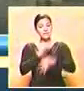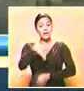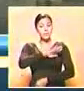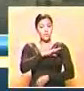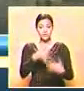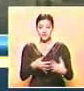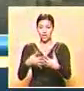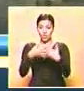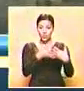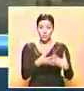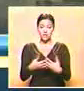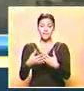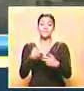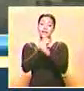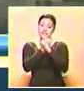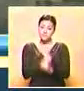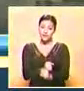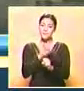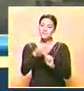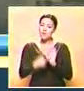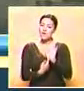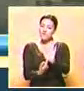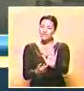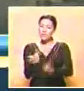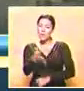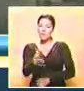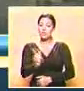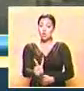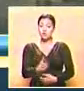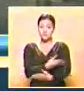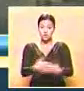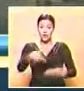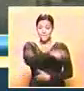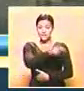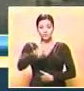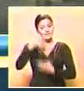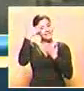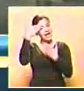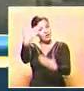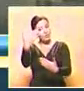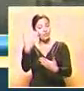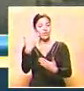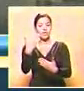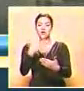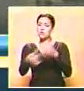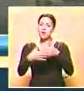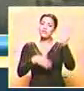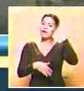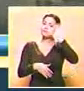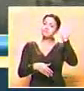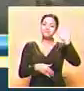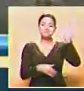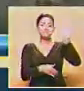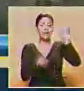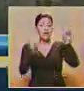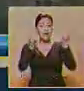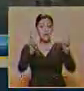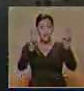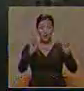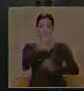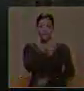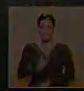país. Se espera que al evento acudan alrededor de dos millones de personas para saludar, aunque sea a distancia, al nuevo